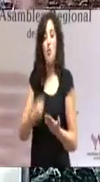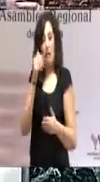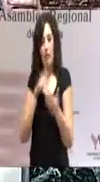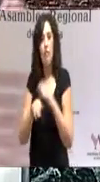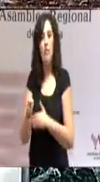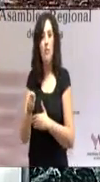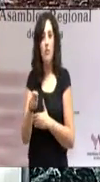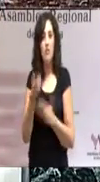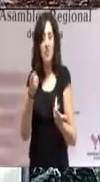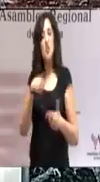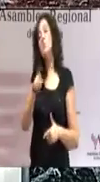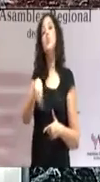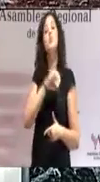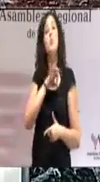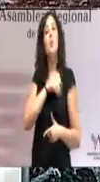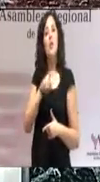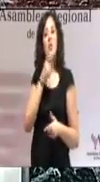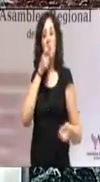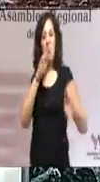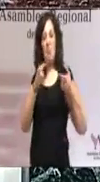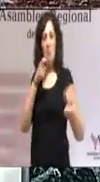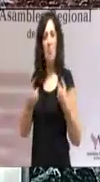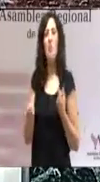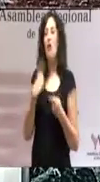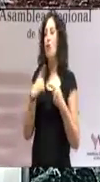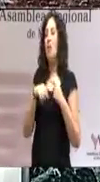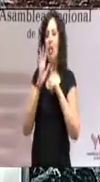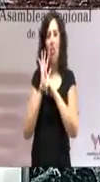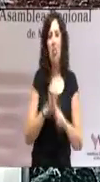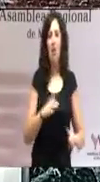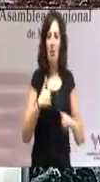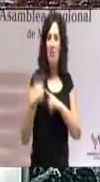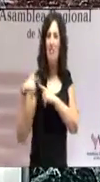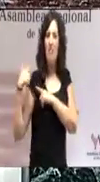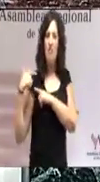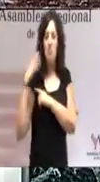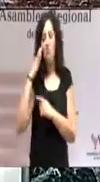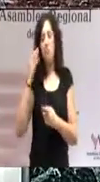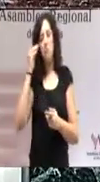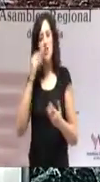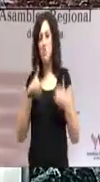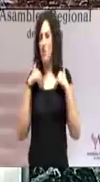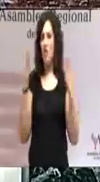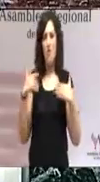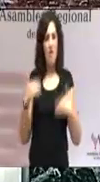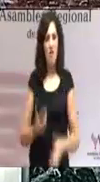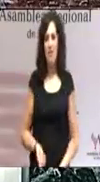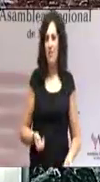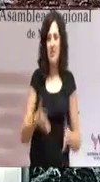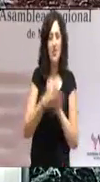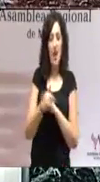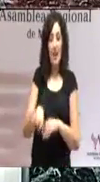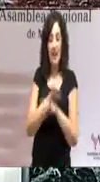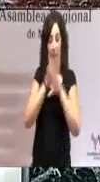puntillas, descalificando, ninguneando estos hechos. Creo que no es responsable. Afortunadamente, la realidad también aquí